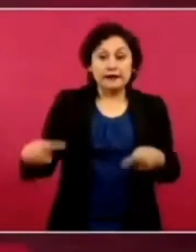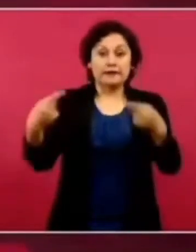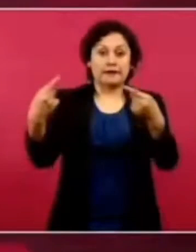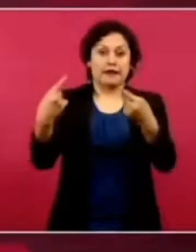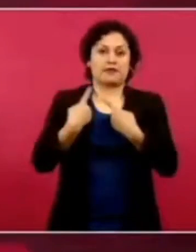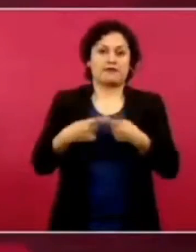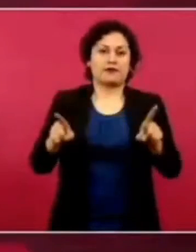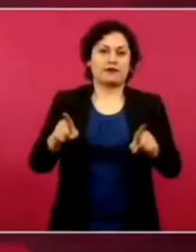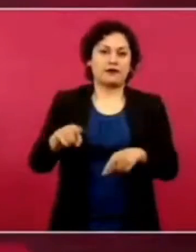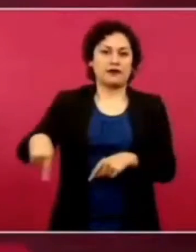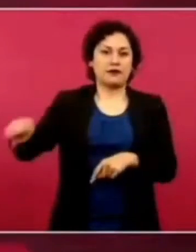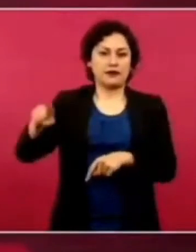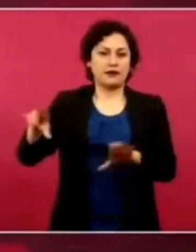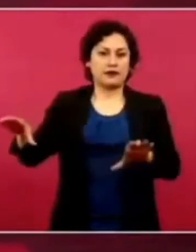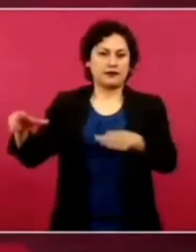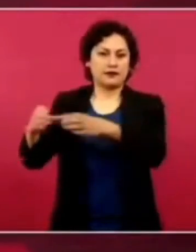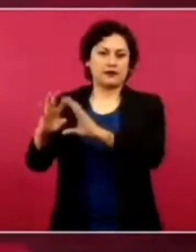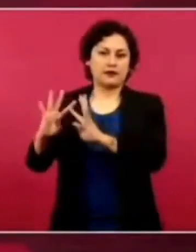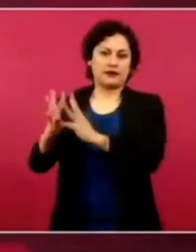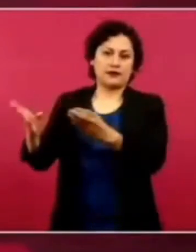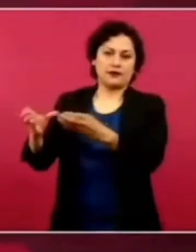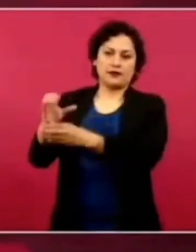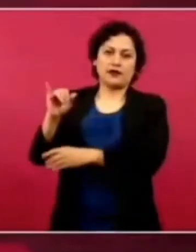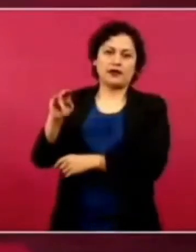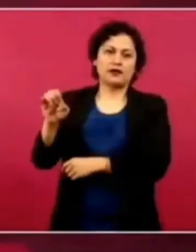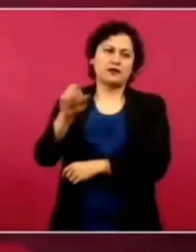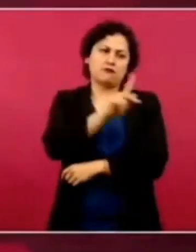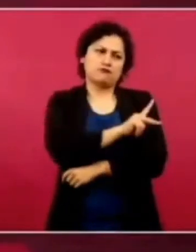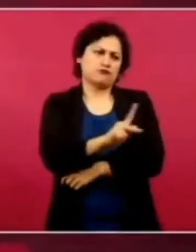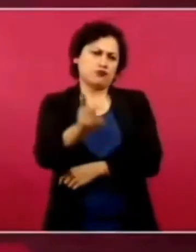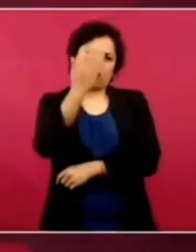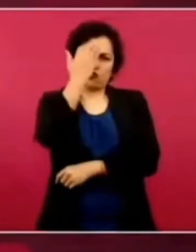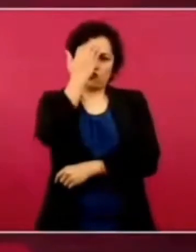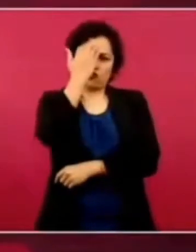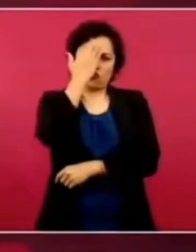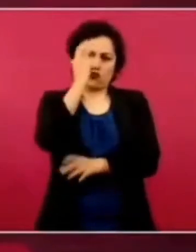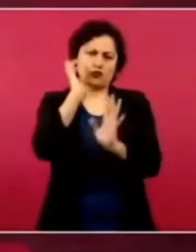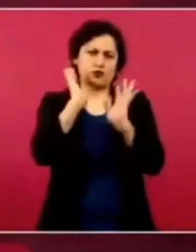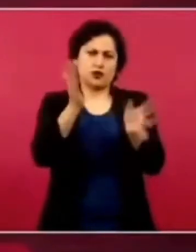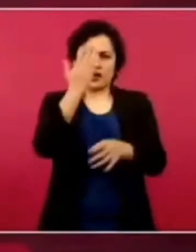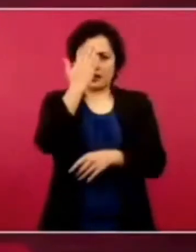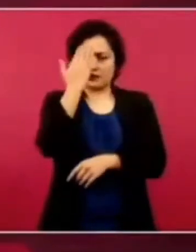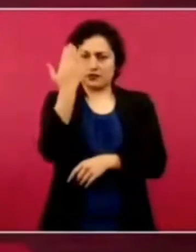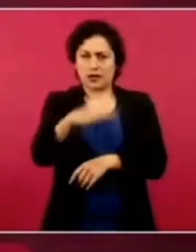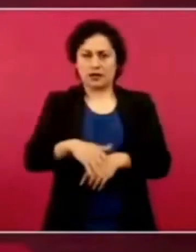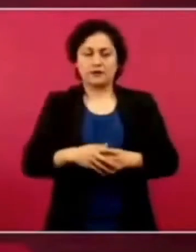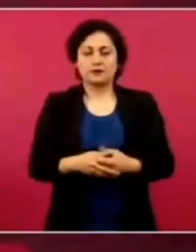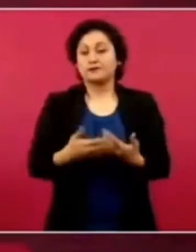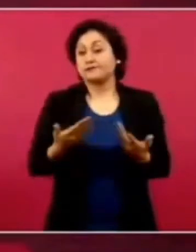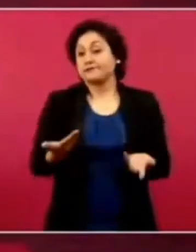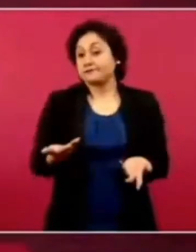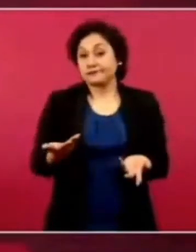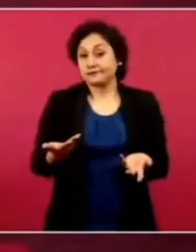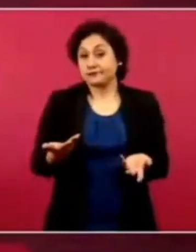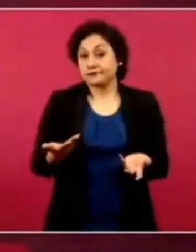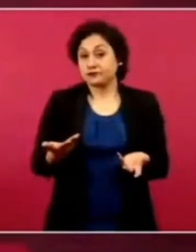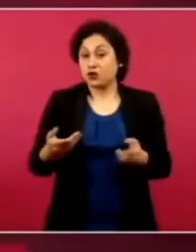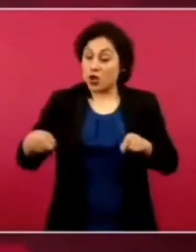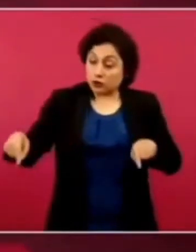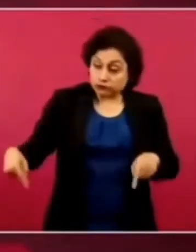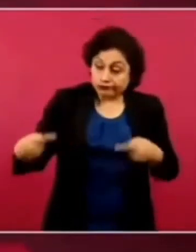del INE Pues ya son públicas tienen que ver con